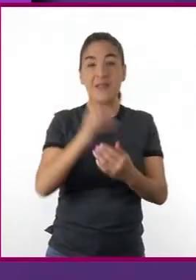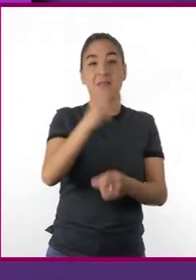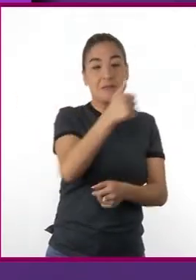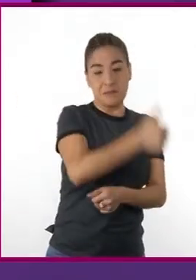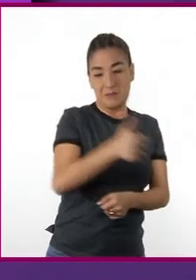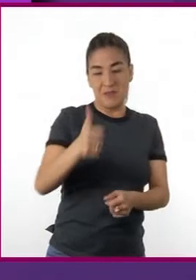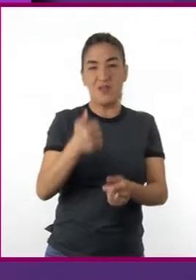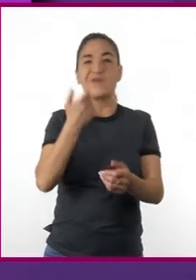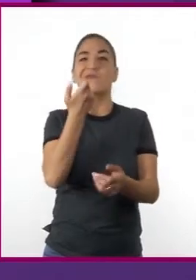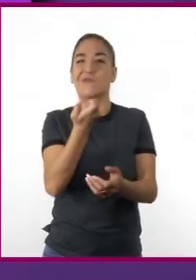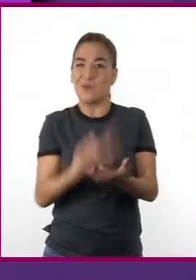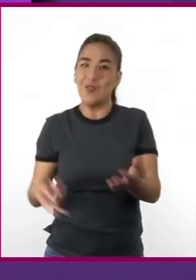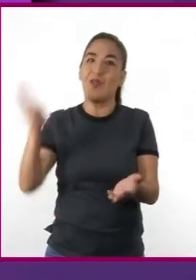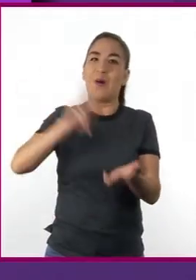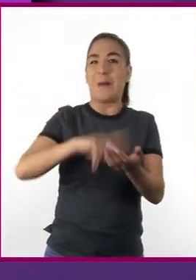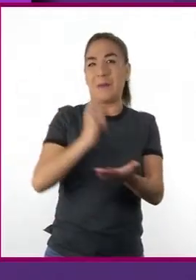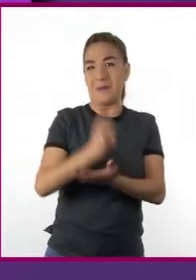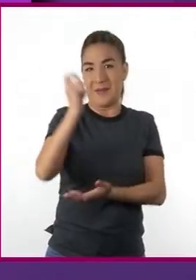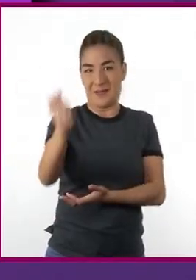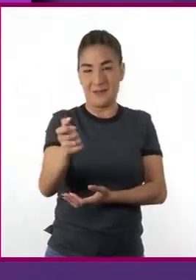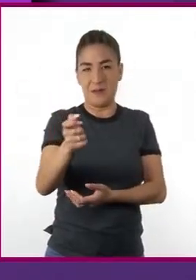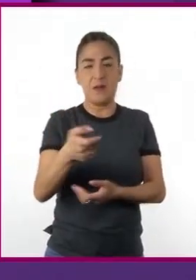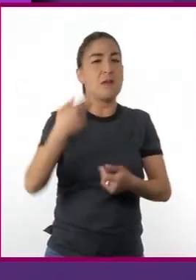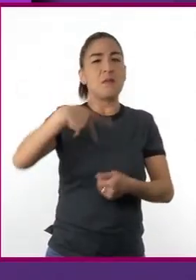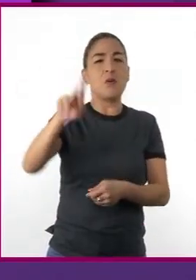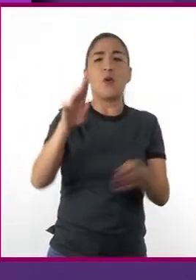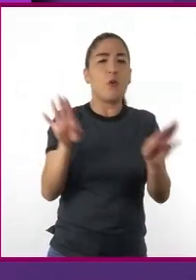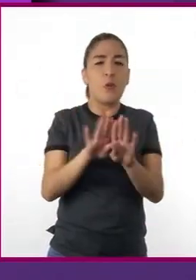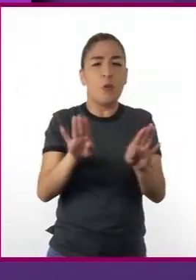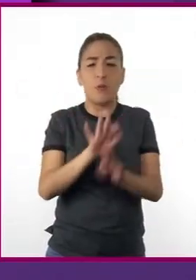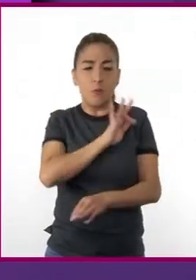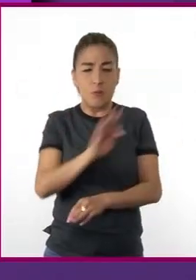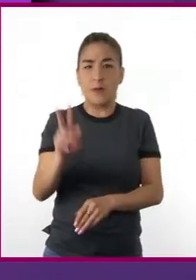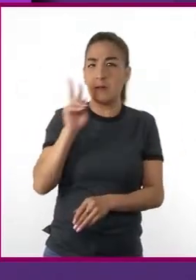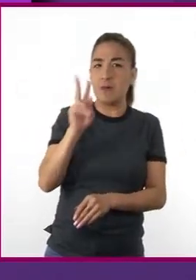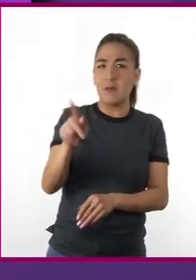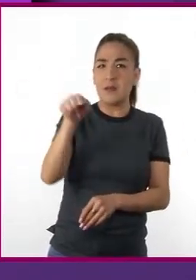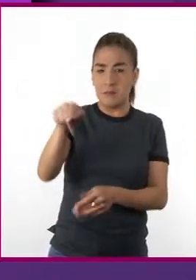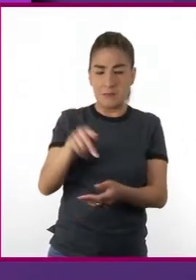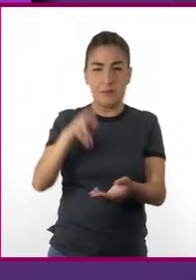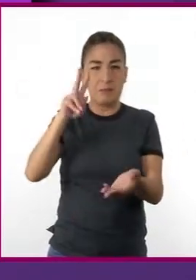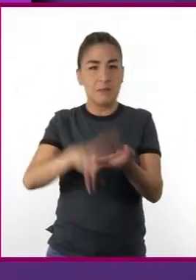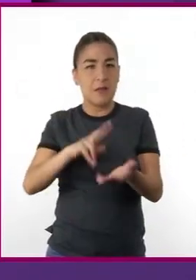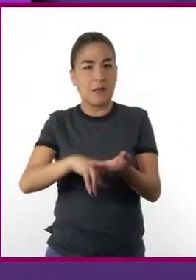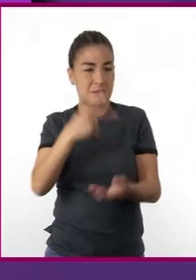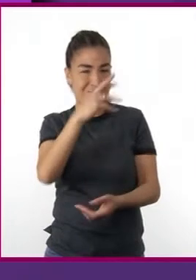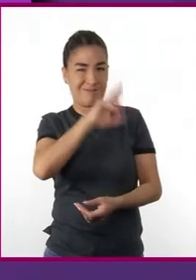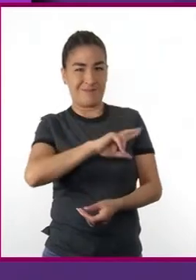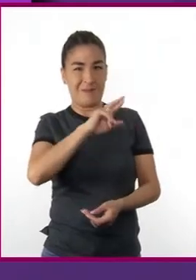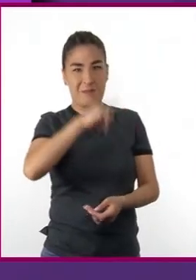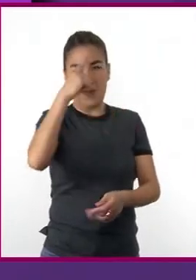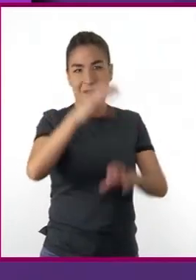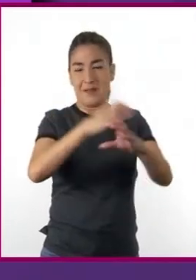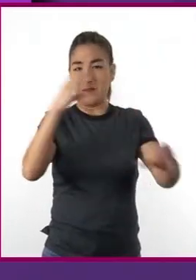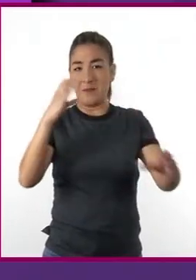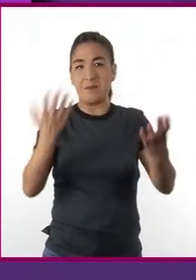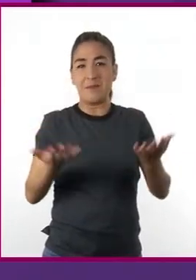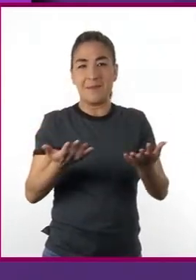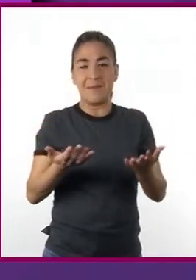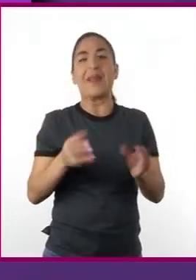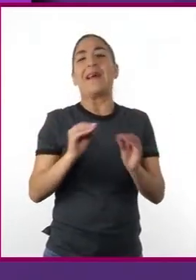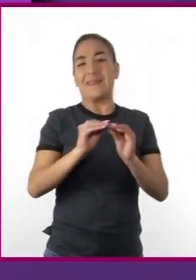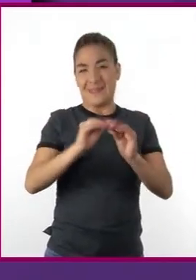será el doble. Pero, ¿cómo podemos encontrar el precio de renta del autobús?